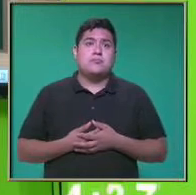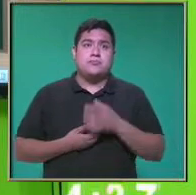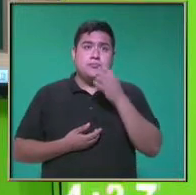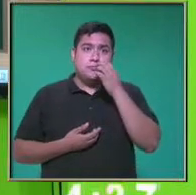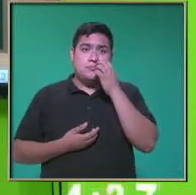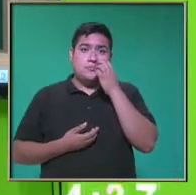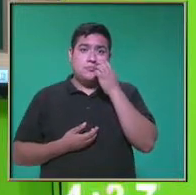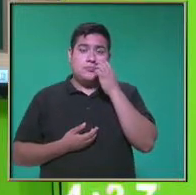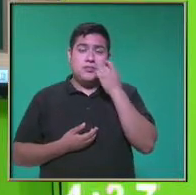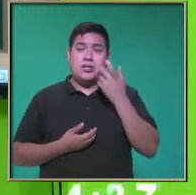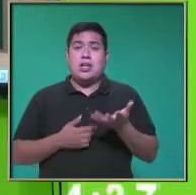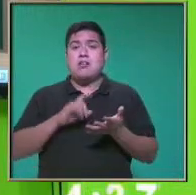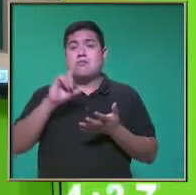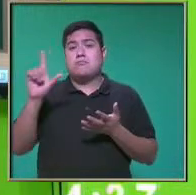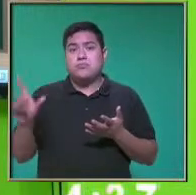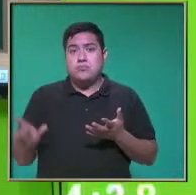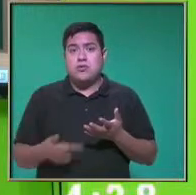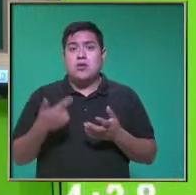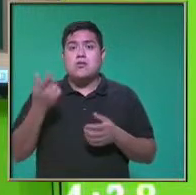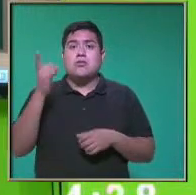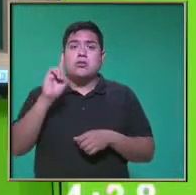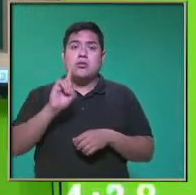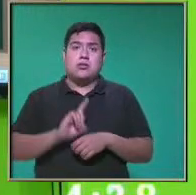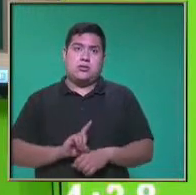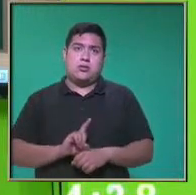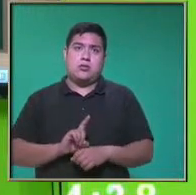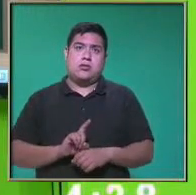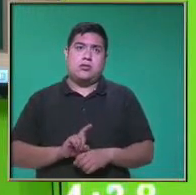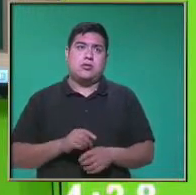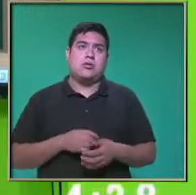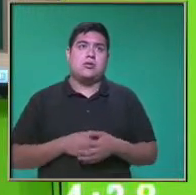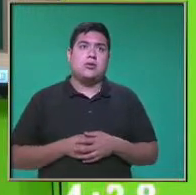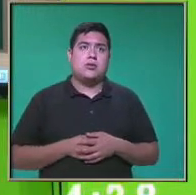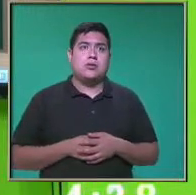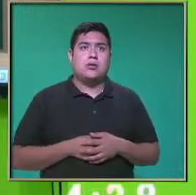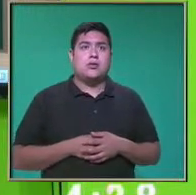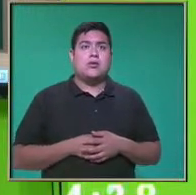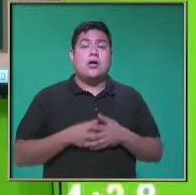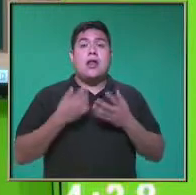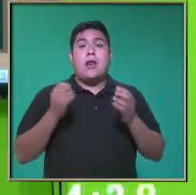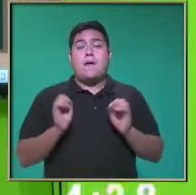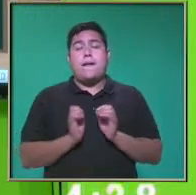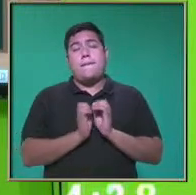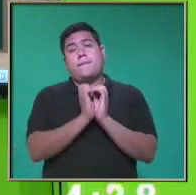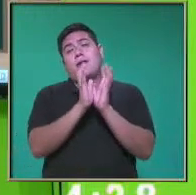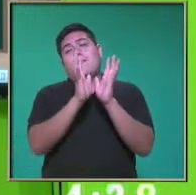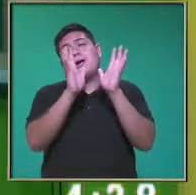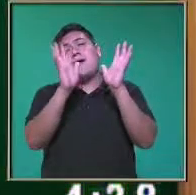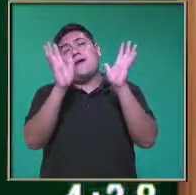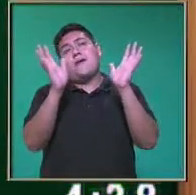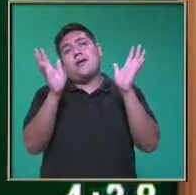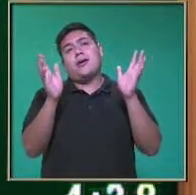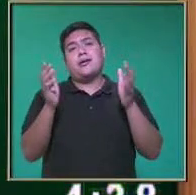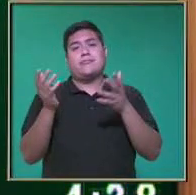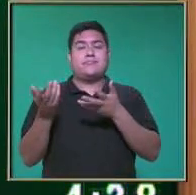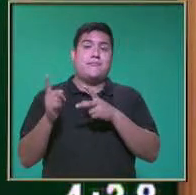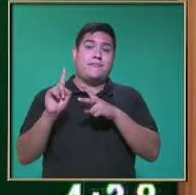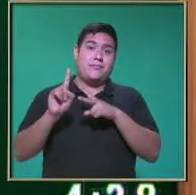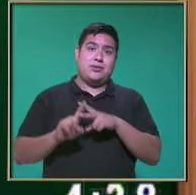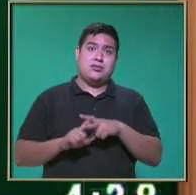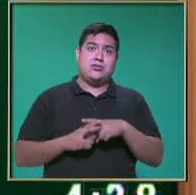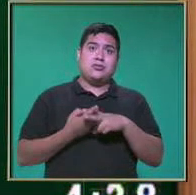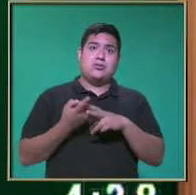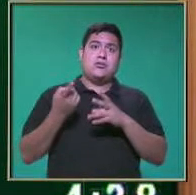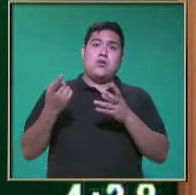and gone when one day a Chinese army general arrived. La primavera había llegado y un día llegó